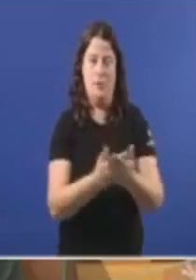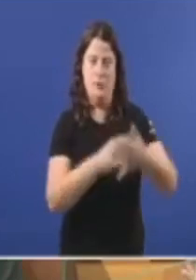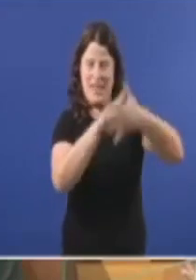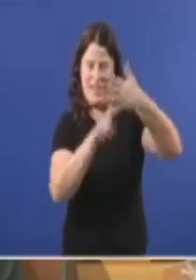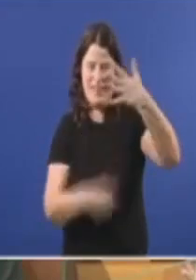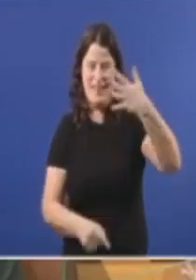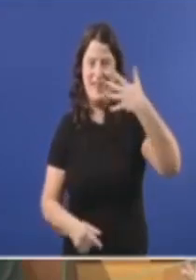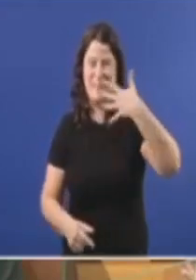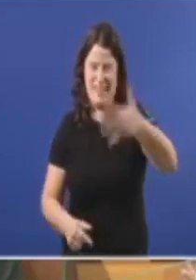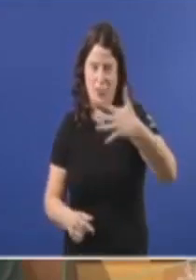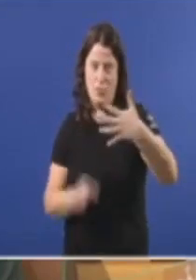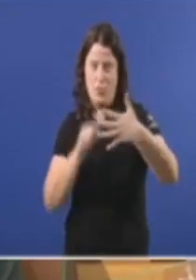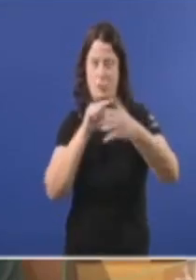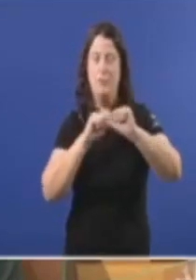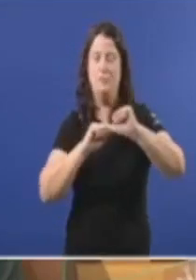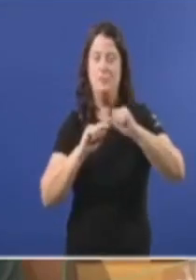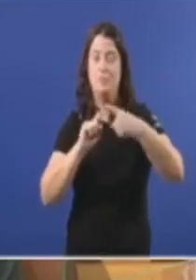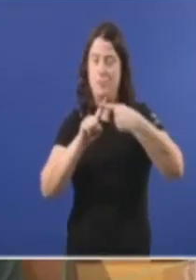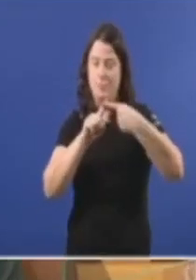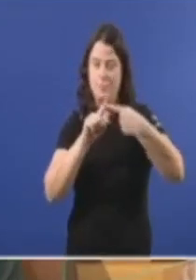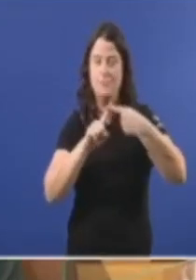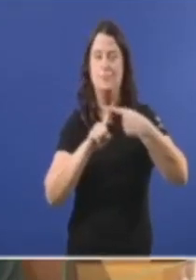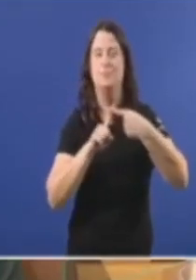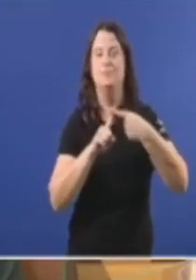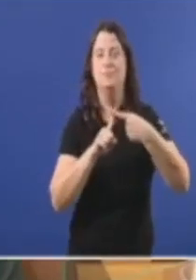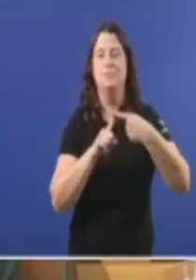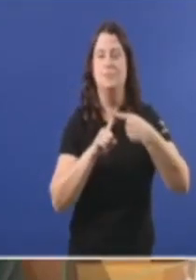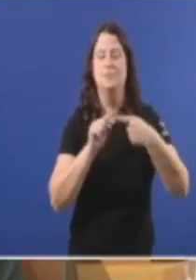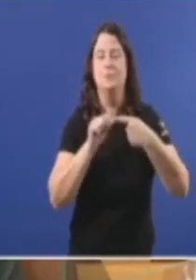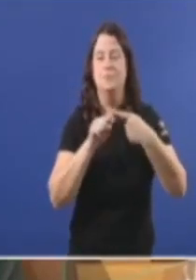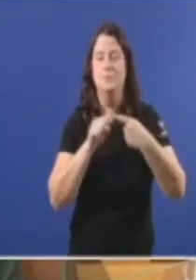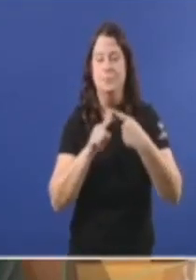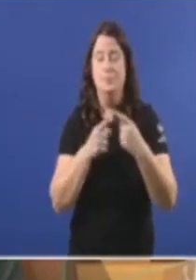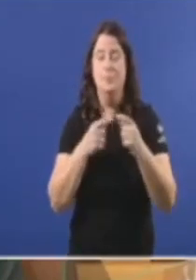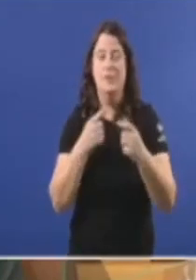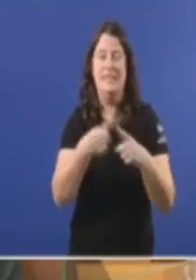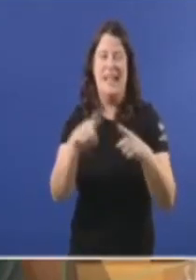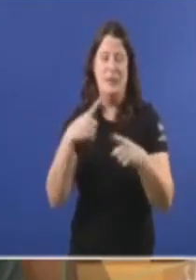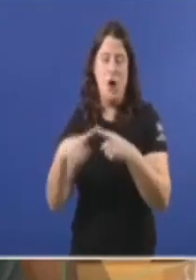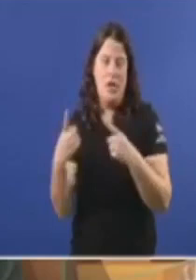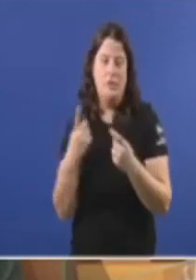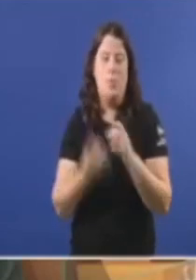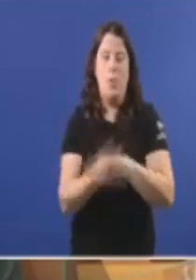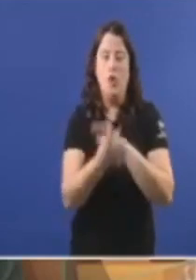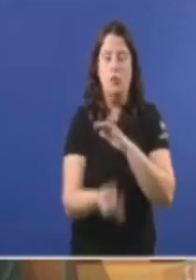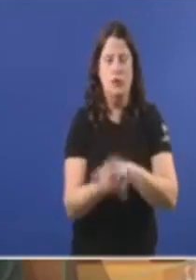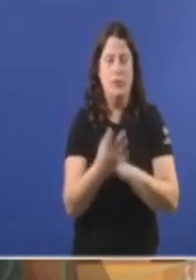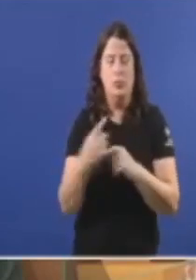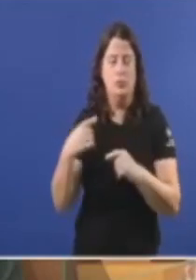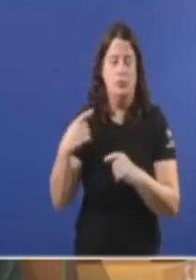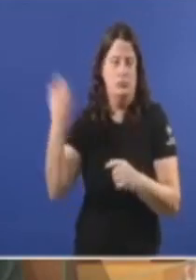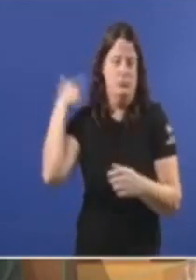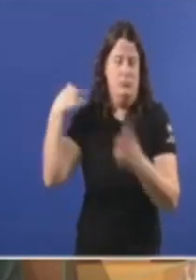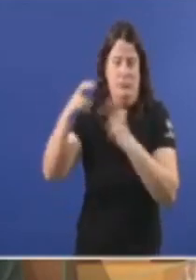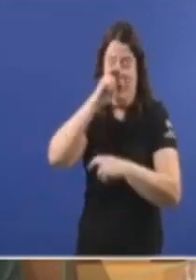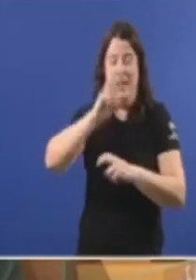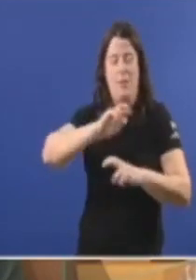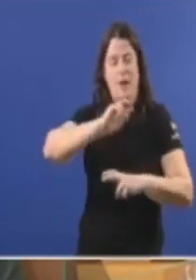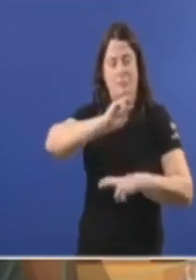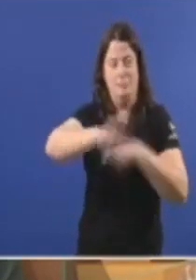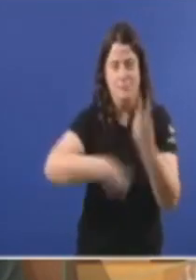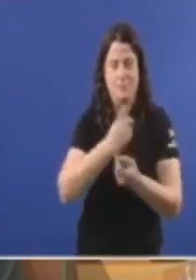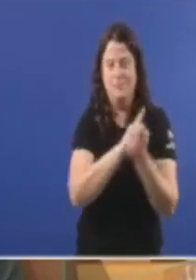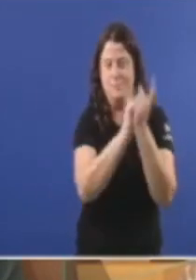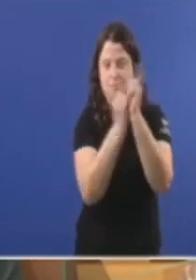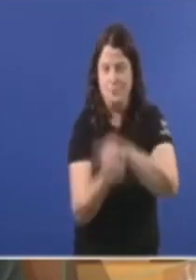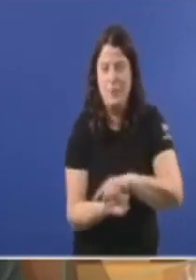de actuación. Primeiro, hai que potenciar os sectores productivos tradicionais, reorientados á transformación e a crear